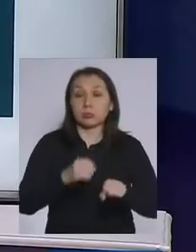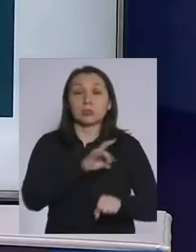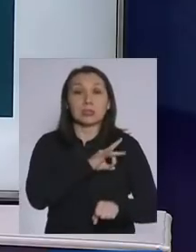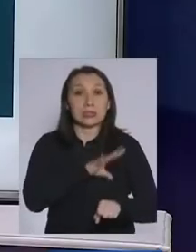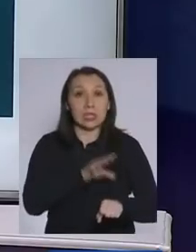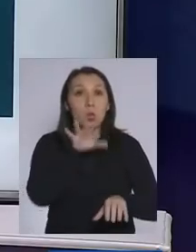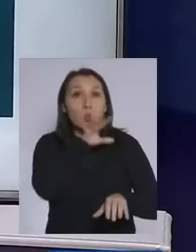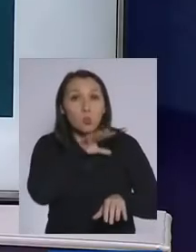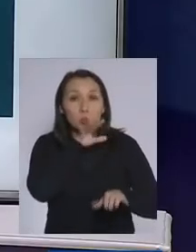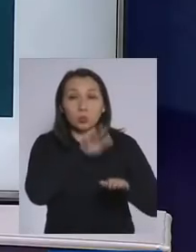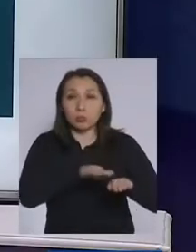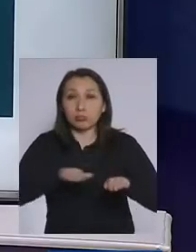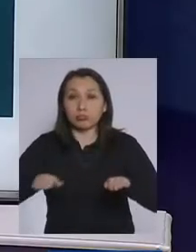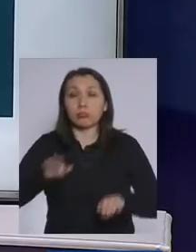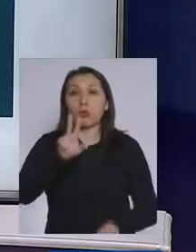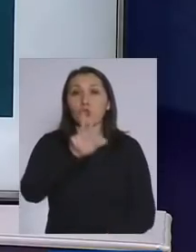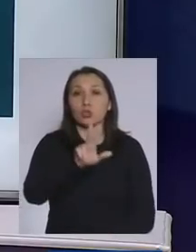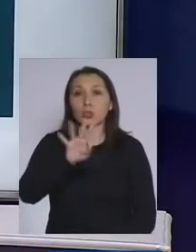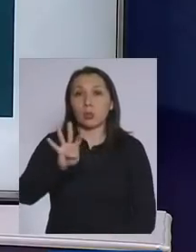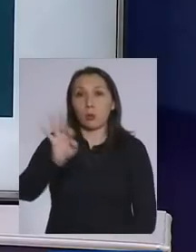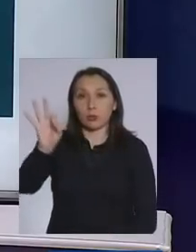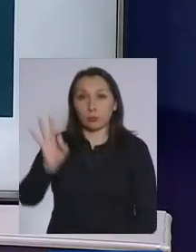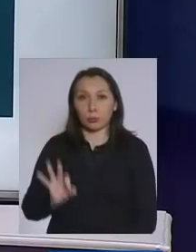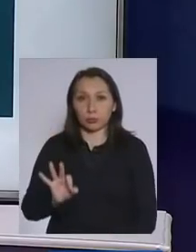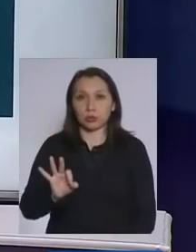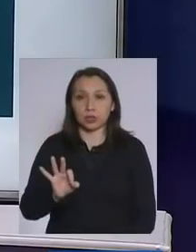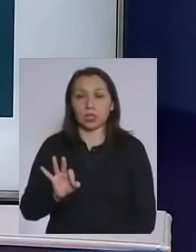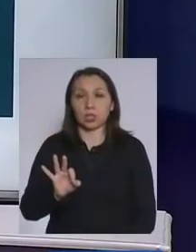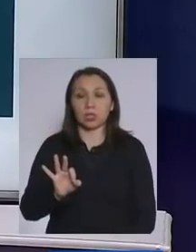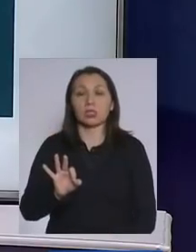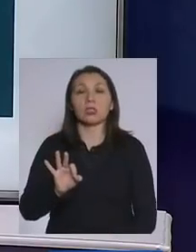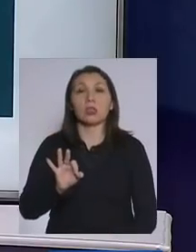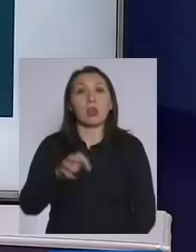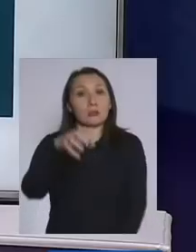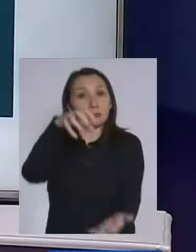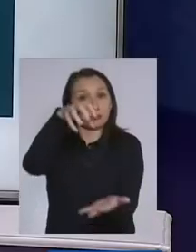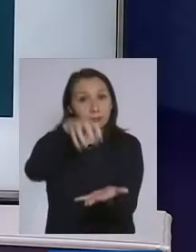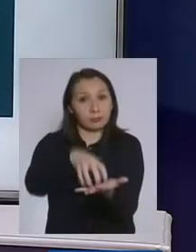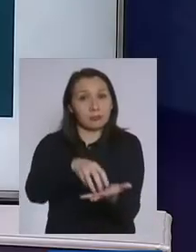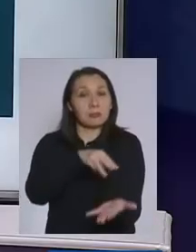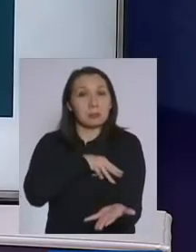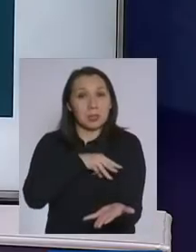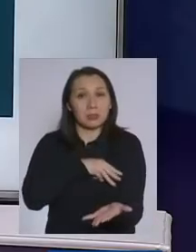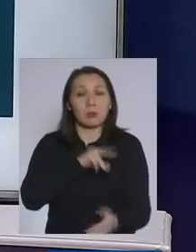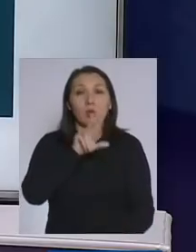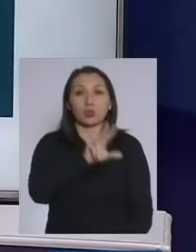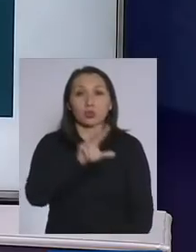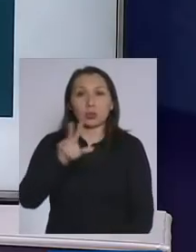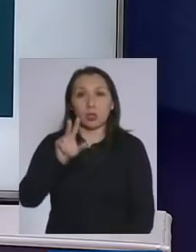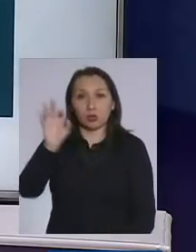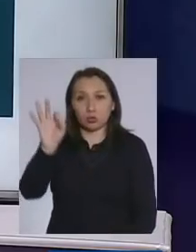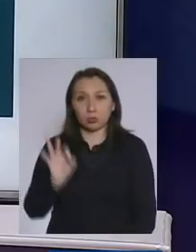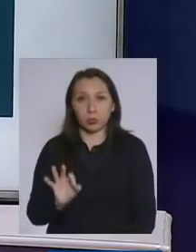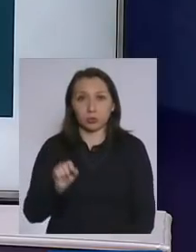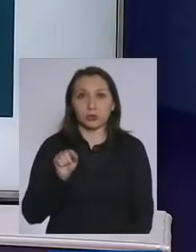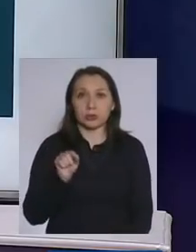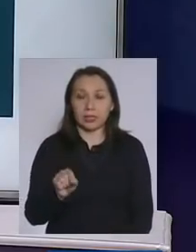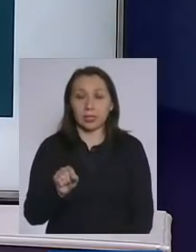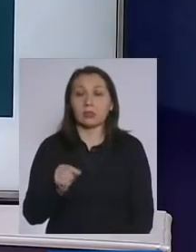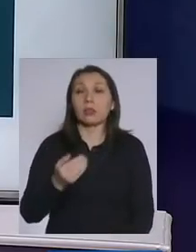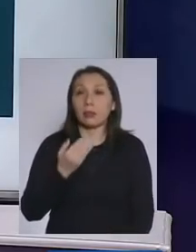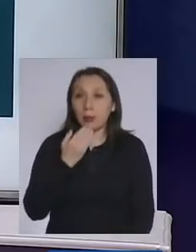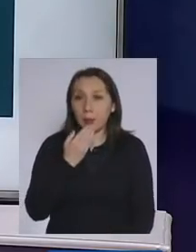nivel nacional es de un 84%, en la región metropolitana es de un 88%,